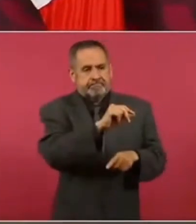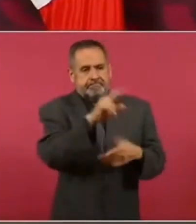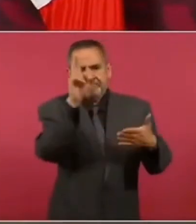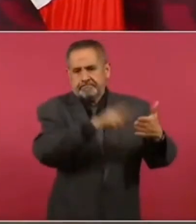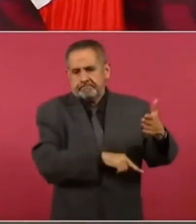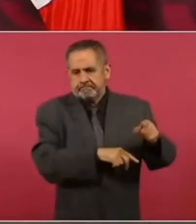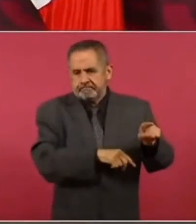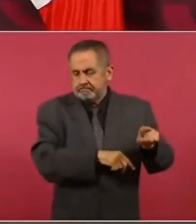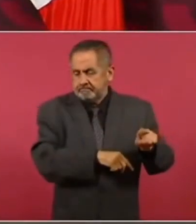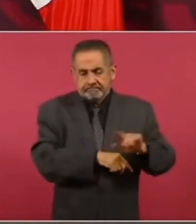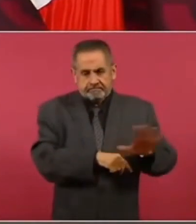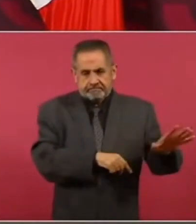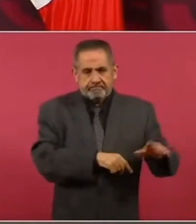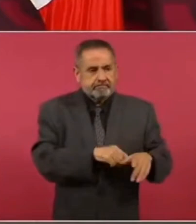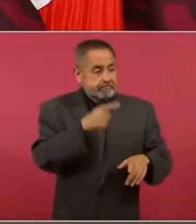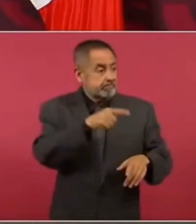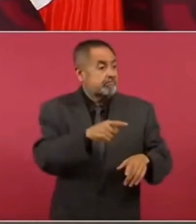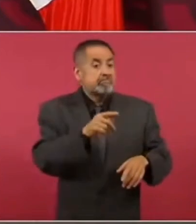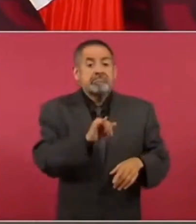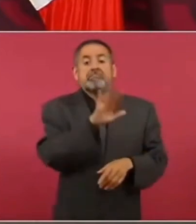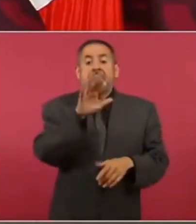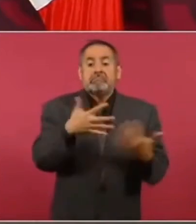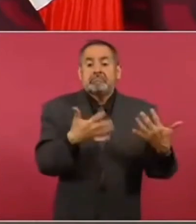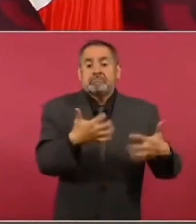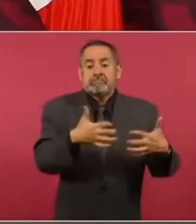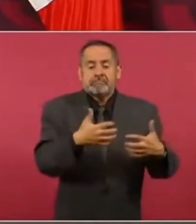Constellation, para los